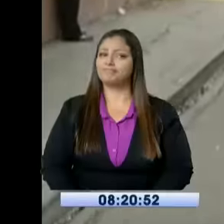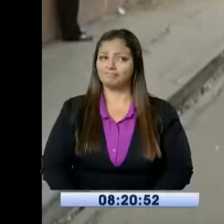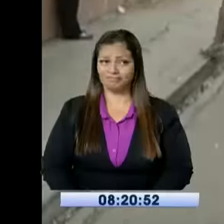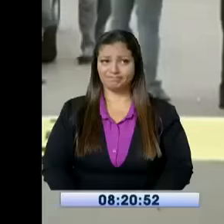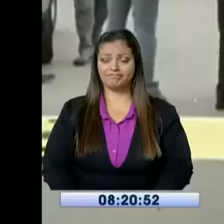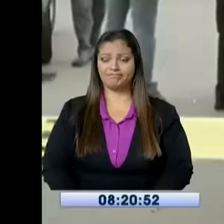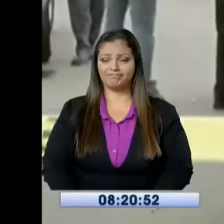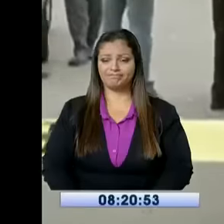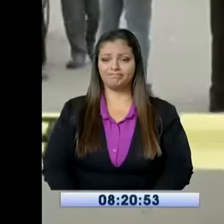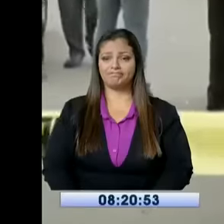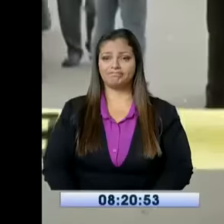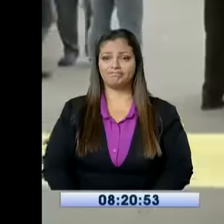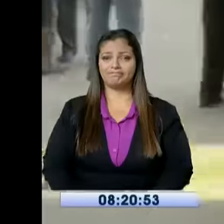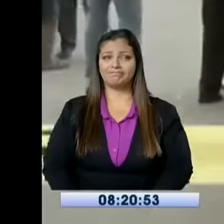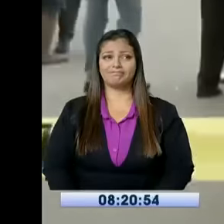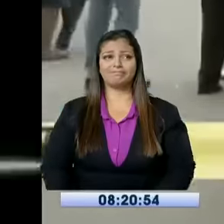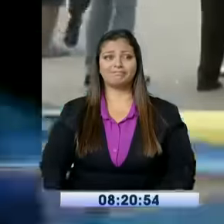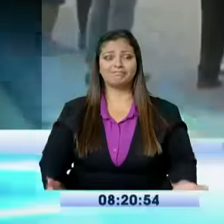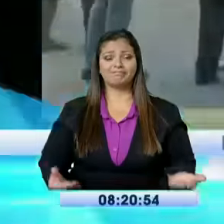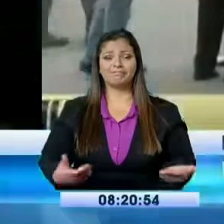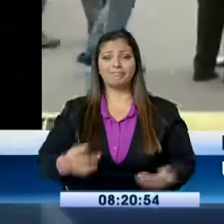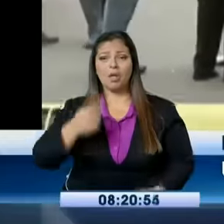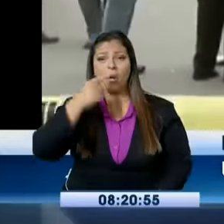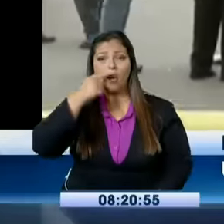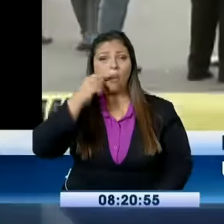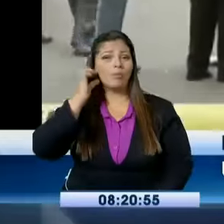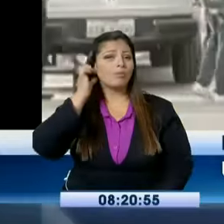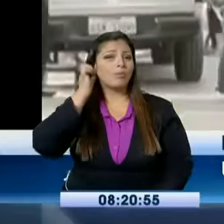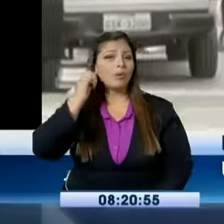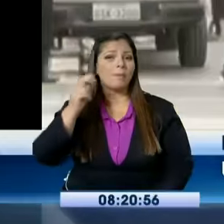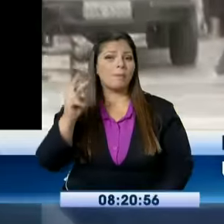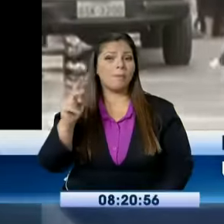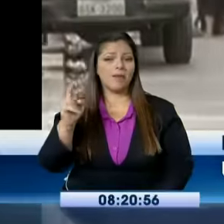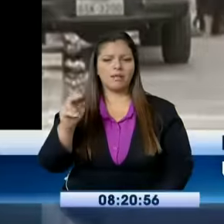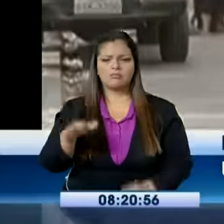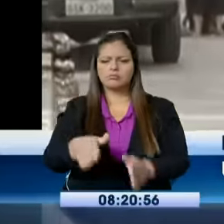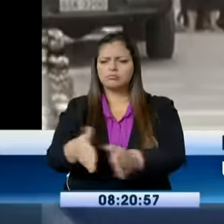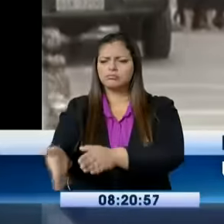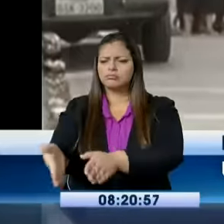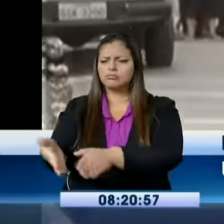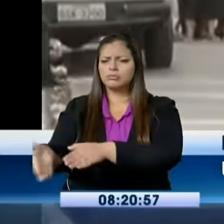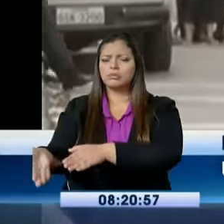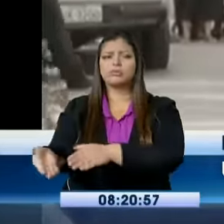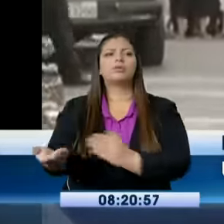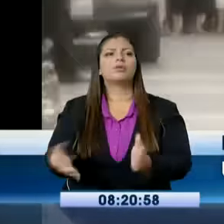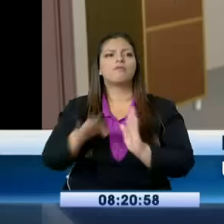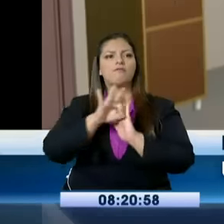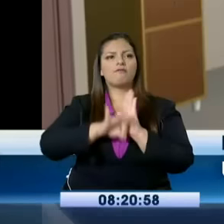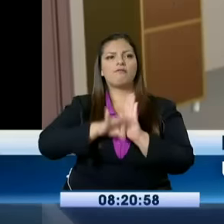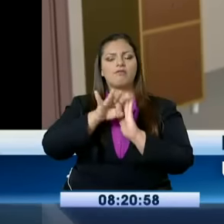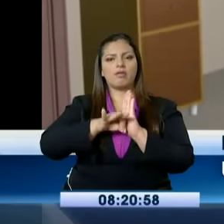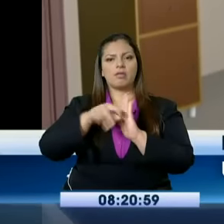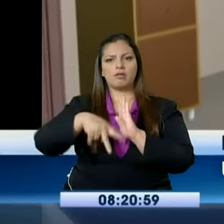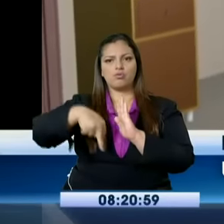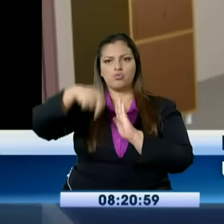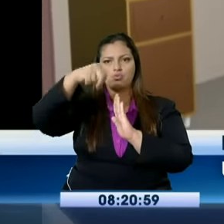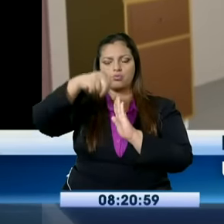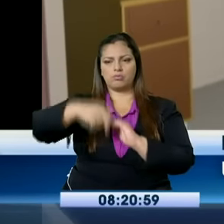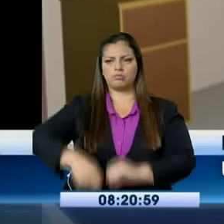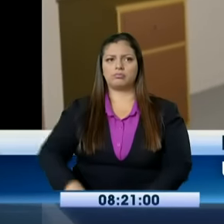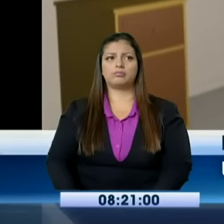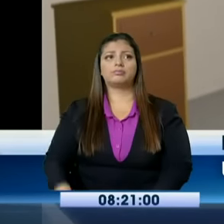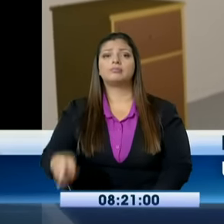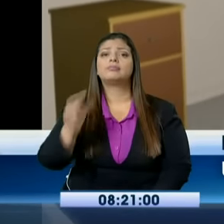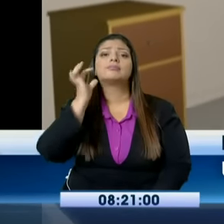Impactados y conmovidos se encuentran los vecinos de la pareja que fue hallada sin vida en el sector de Florida Norte. La mujer fue asesinada